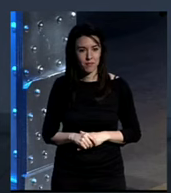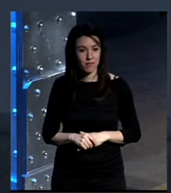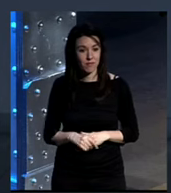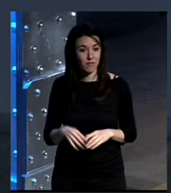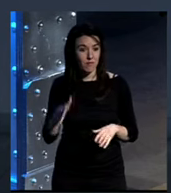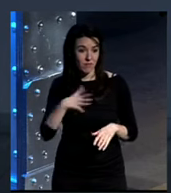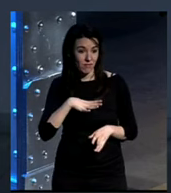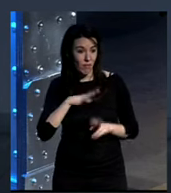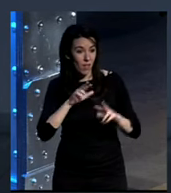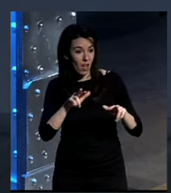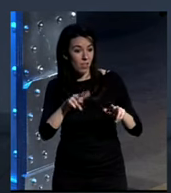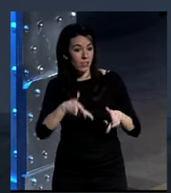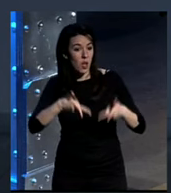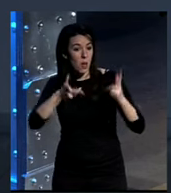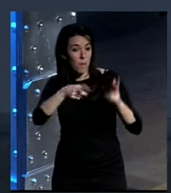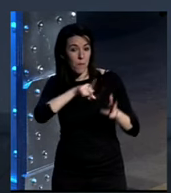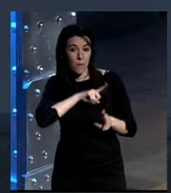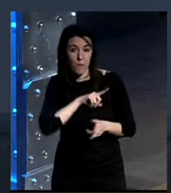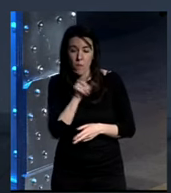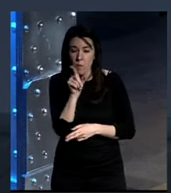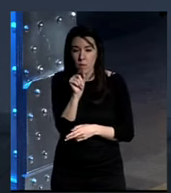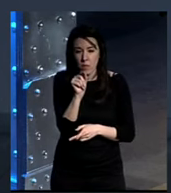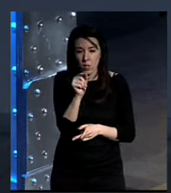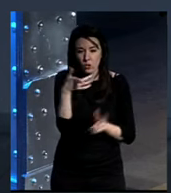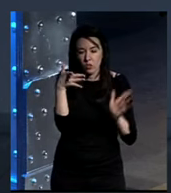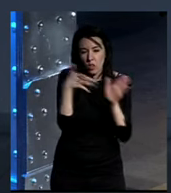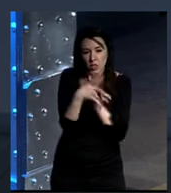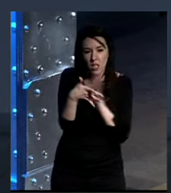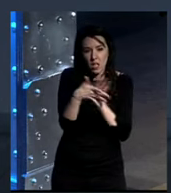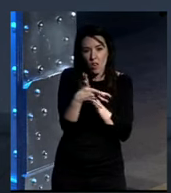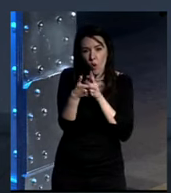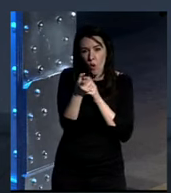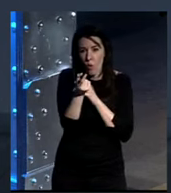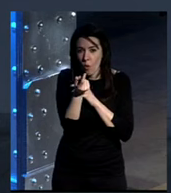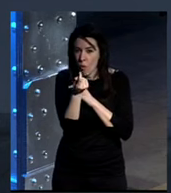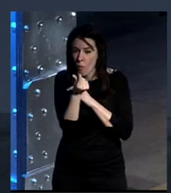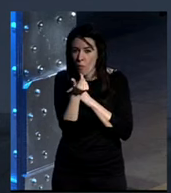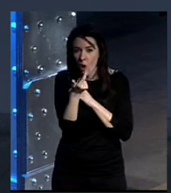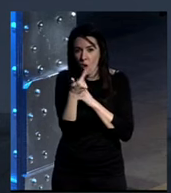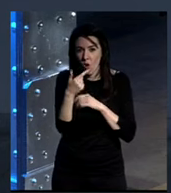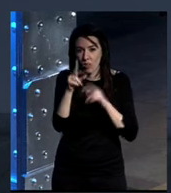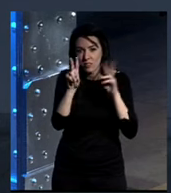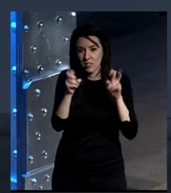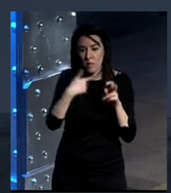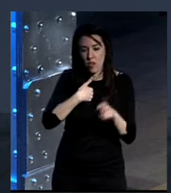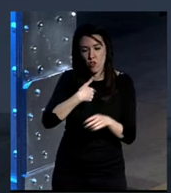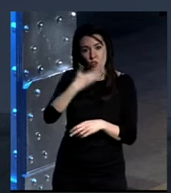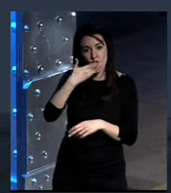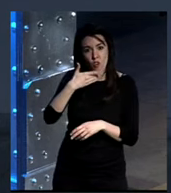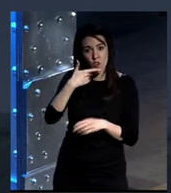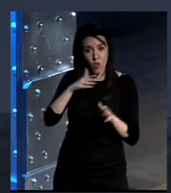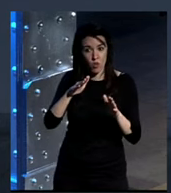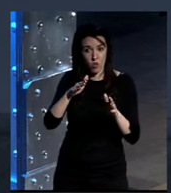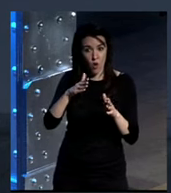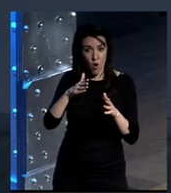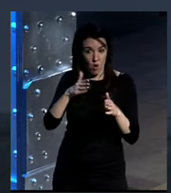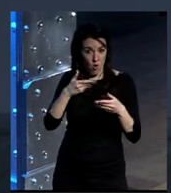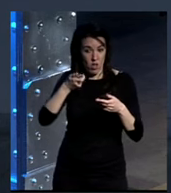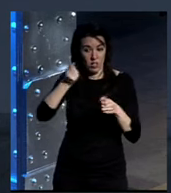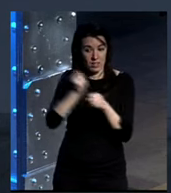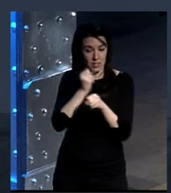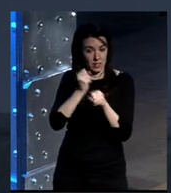Permítanme que en unos minutos les cuente un poco lo que yo conozco de la obra de